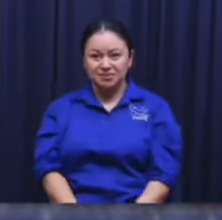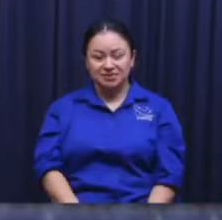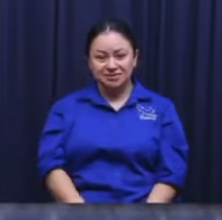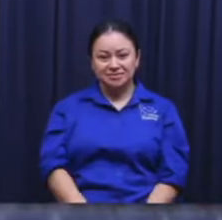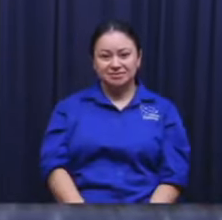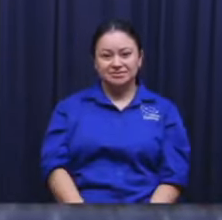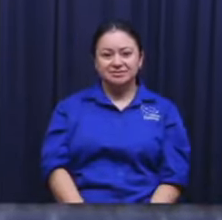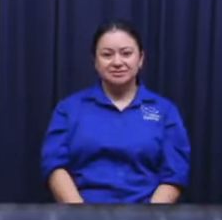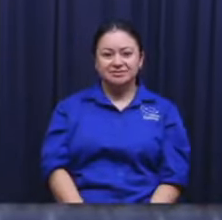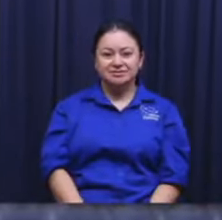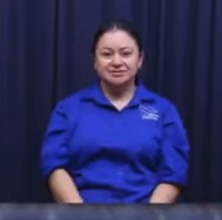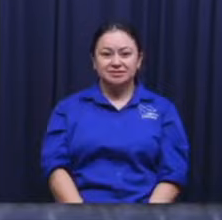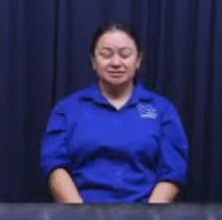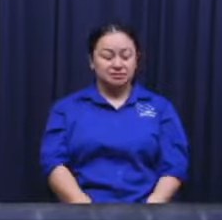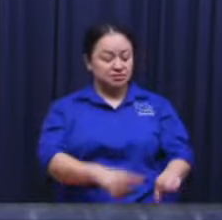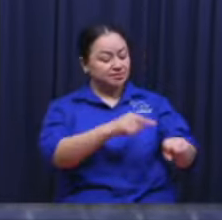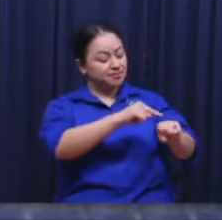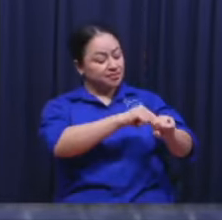Contado con cronómetro.